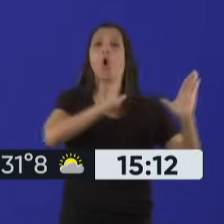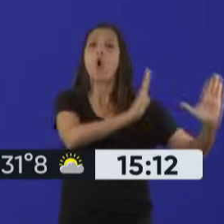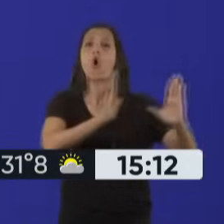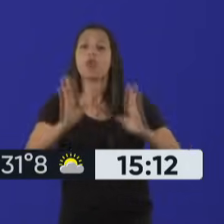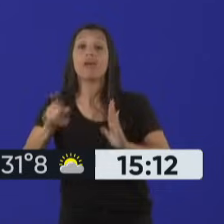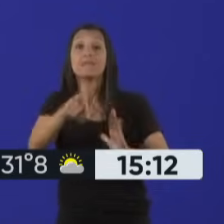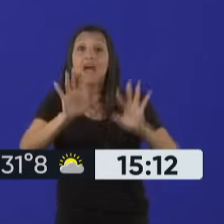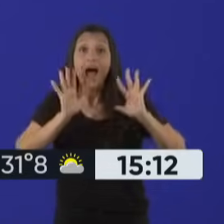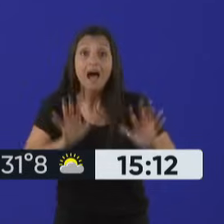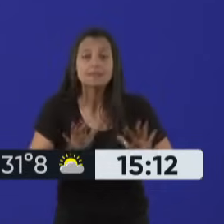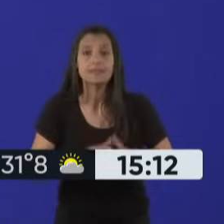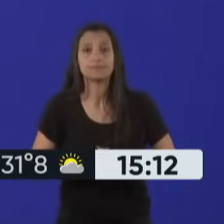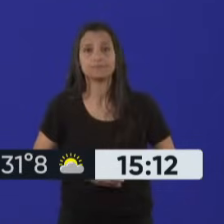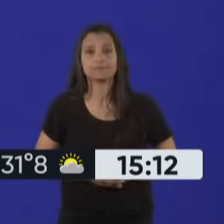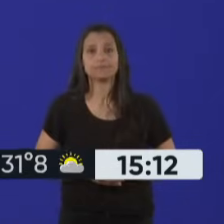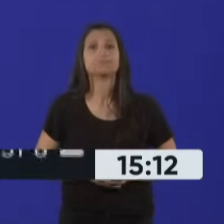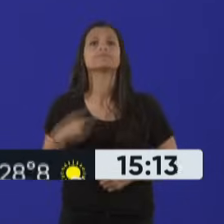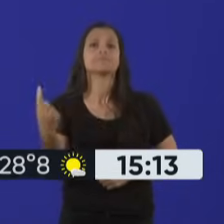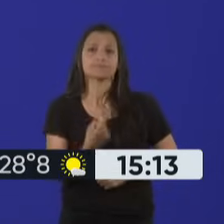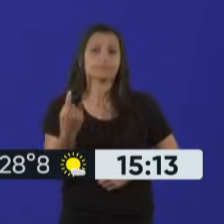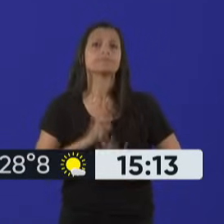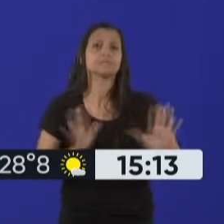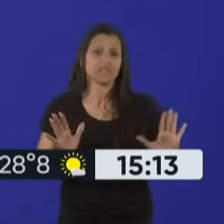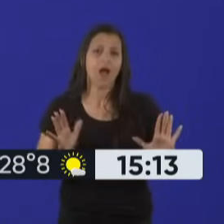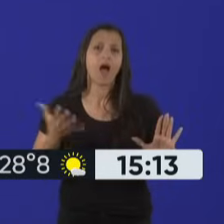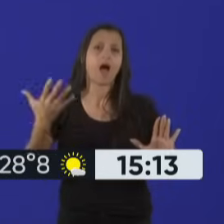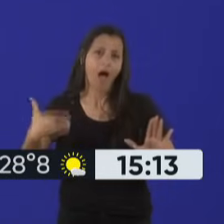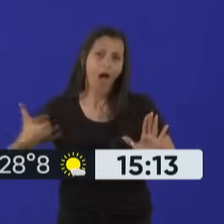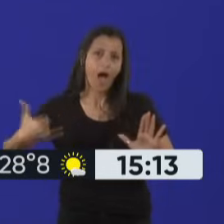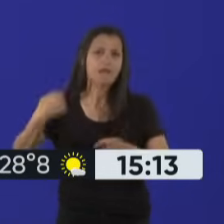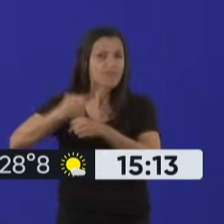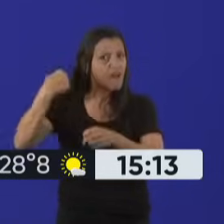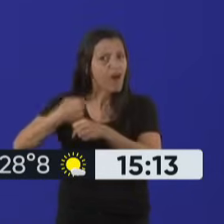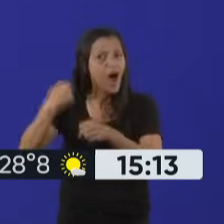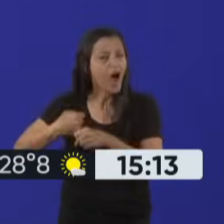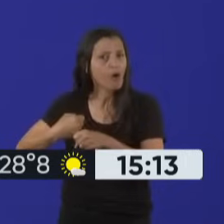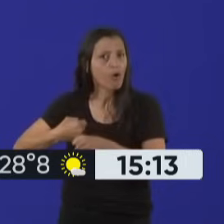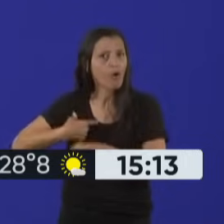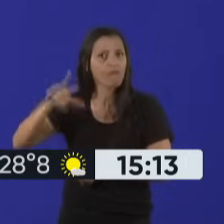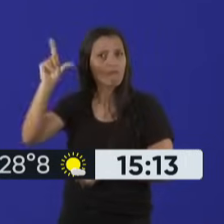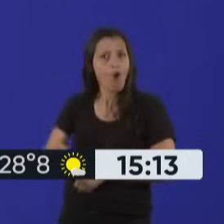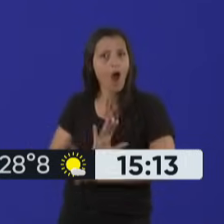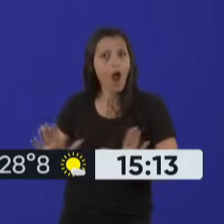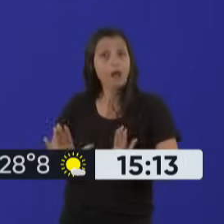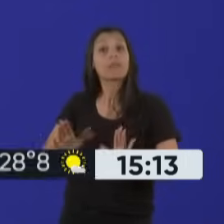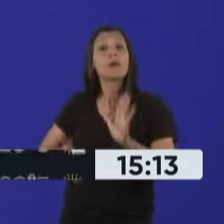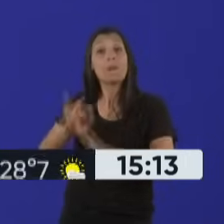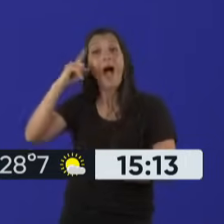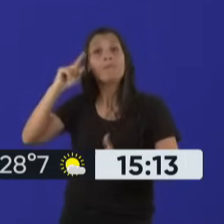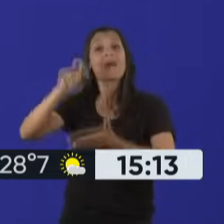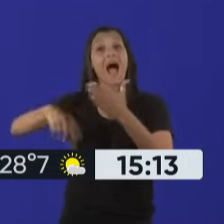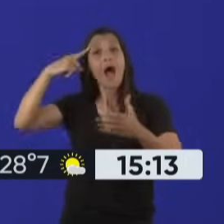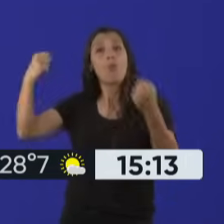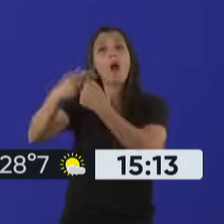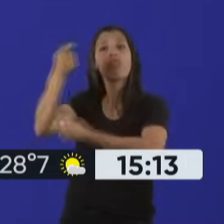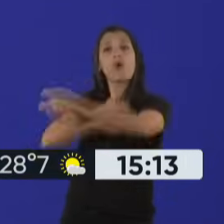En ese sentido, hemos estado también avanzando y trabajando muy fuertemente en un acuerdo comercial con los Estados